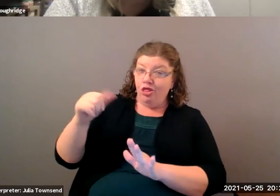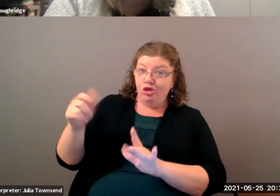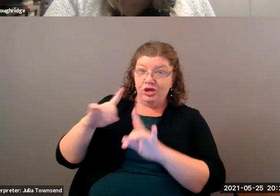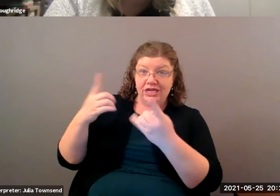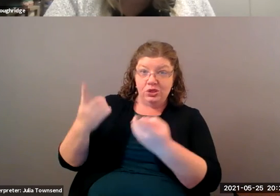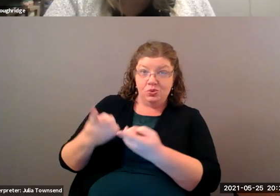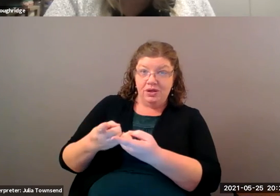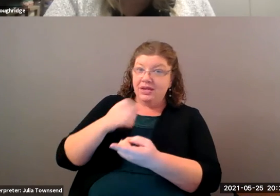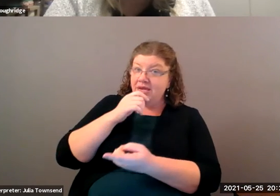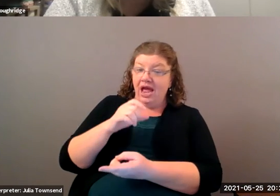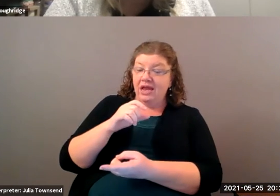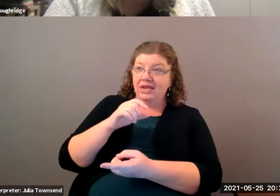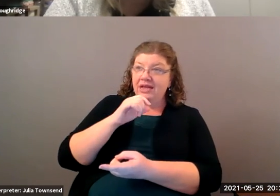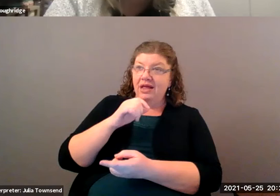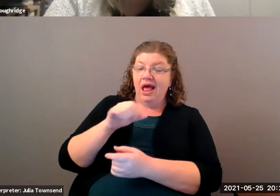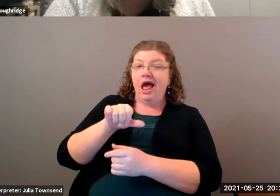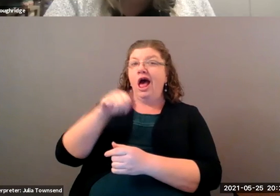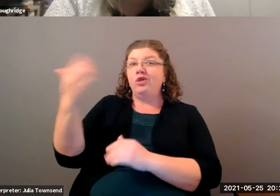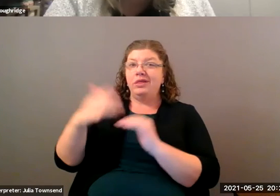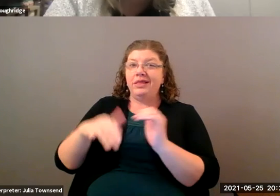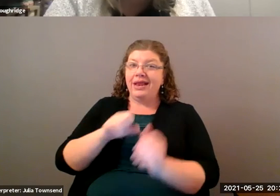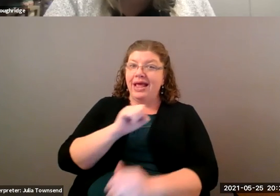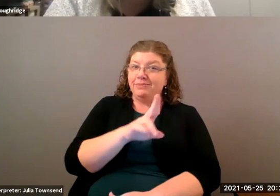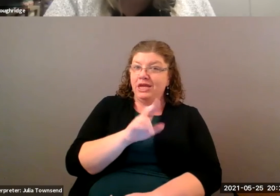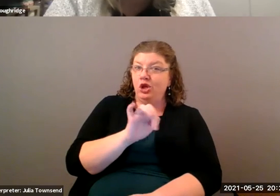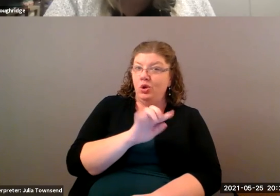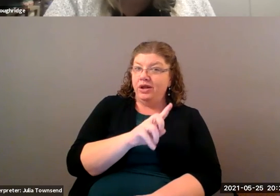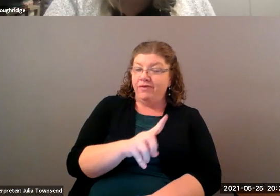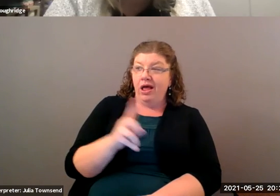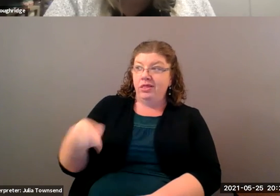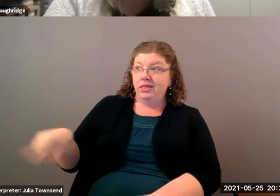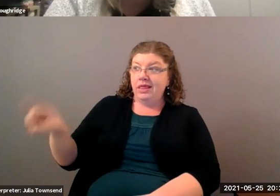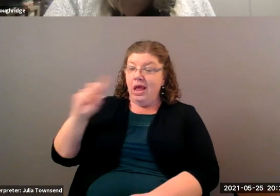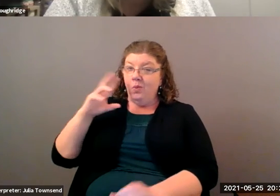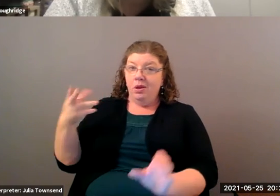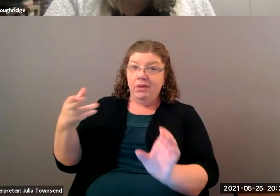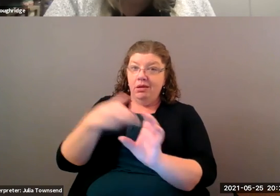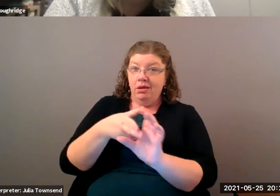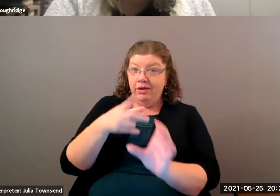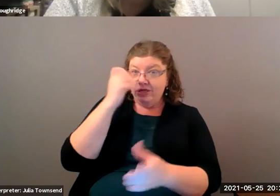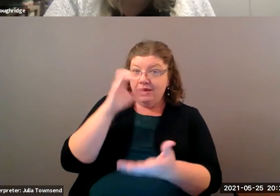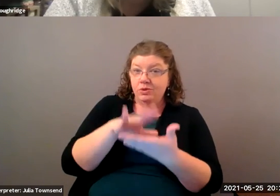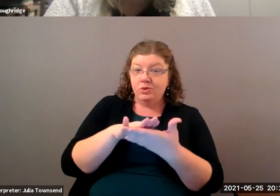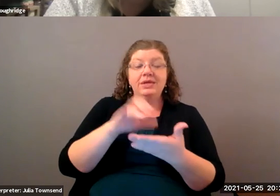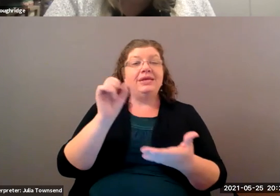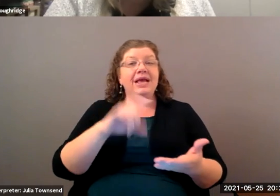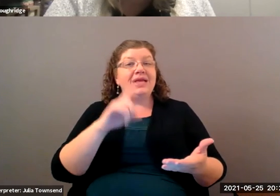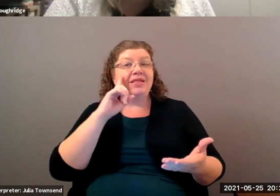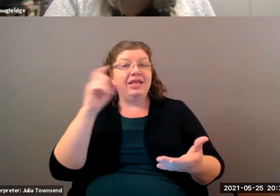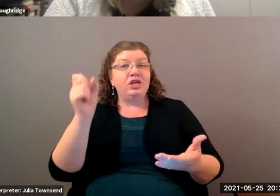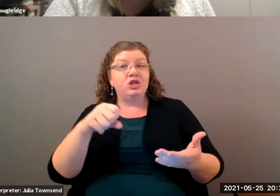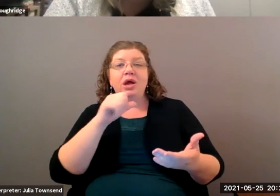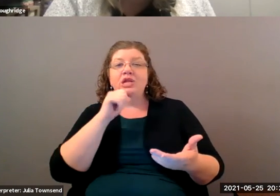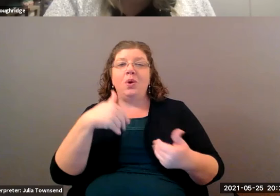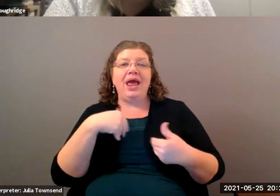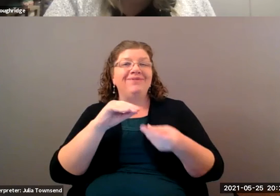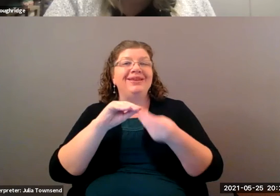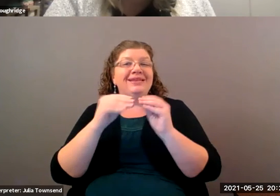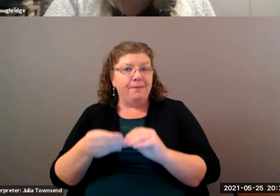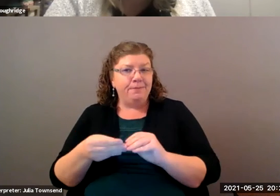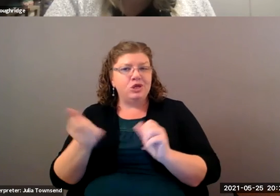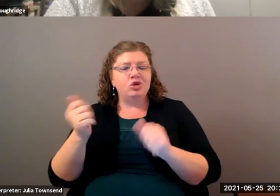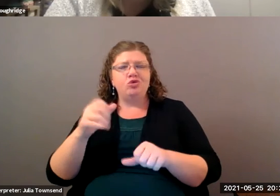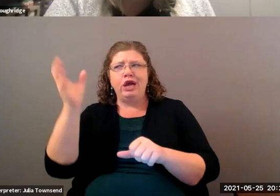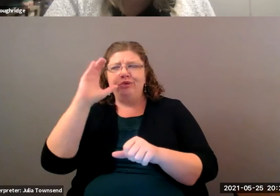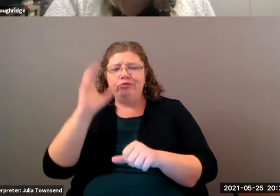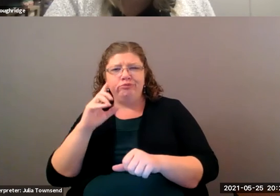estudiantes de sexto grado que van a estar participando en la escuela de verano, que van a entrar al séptimo grado.